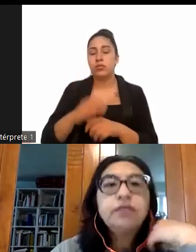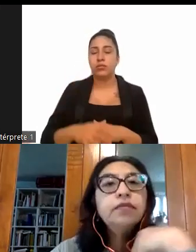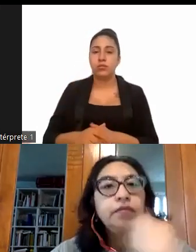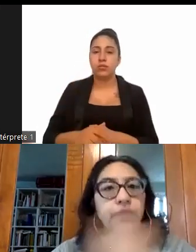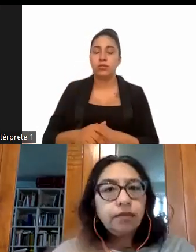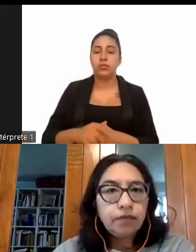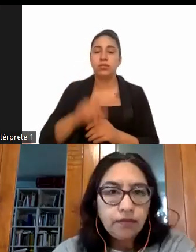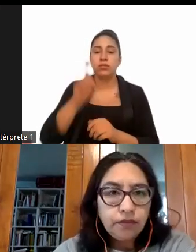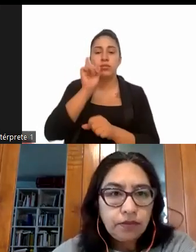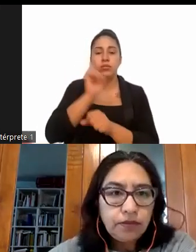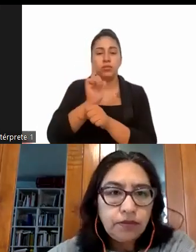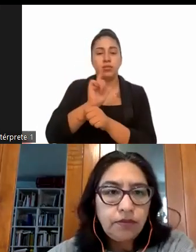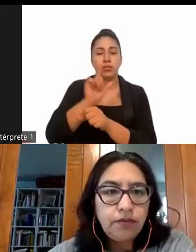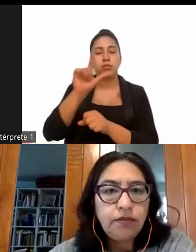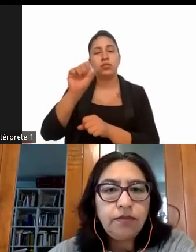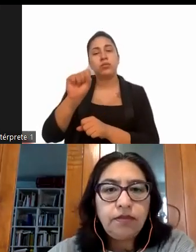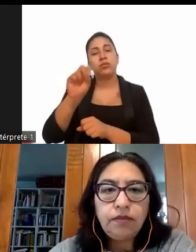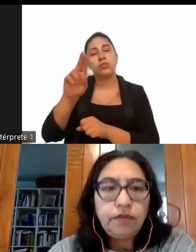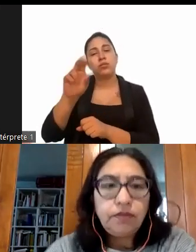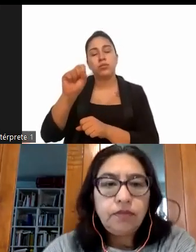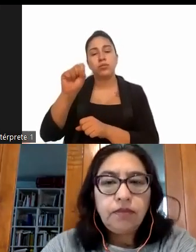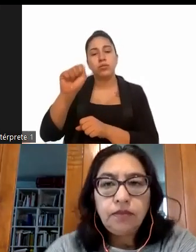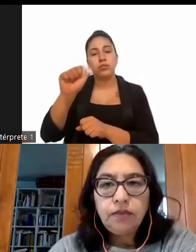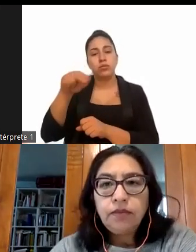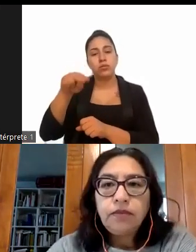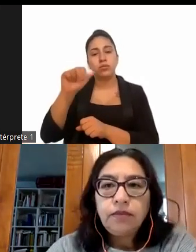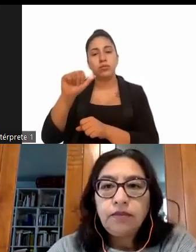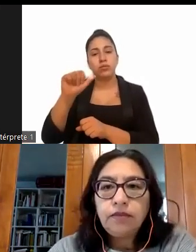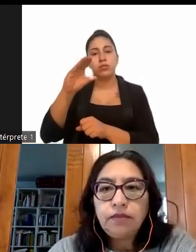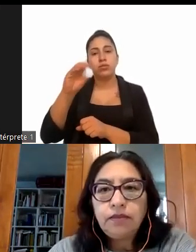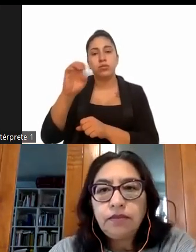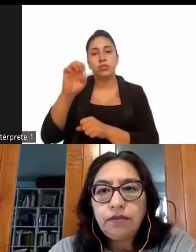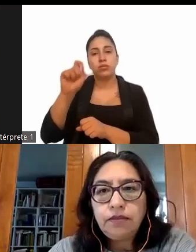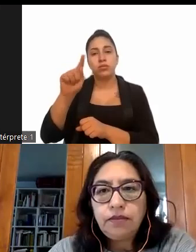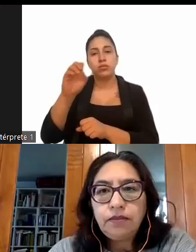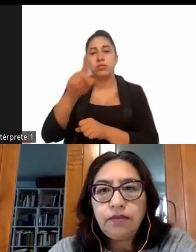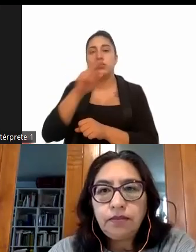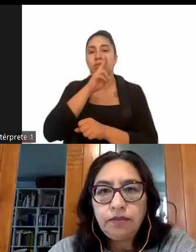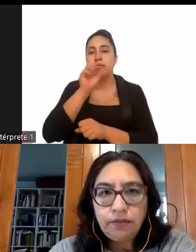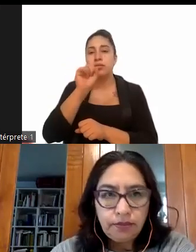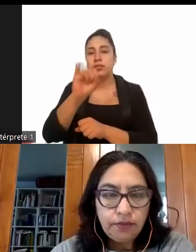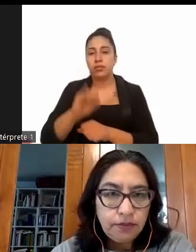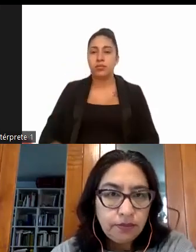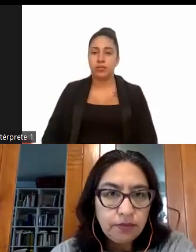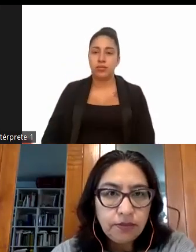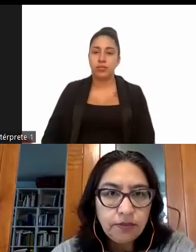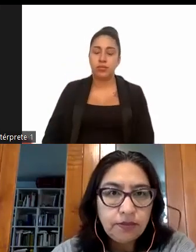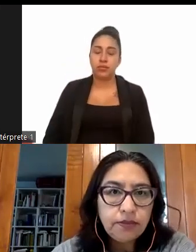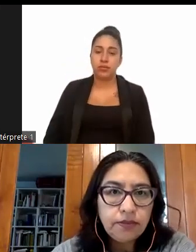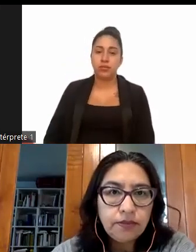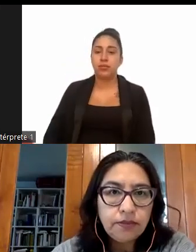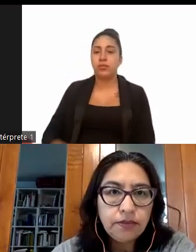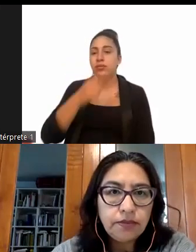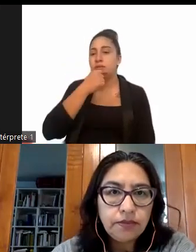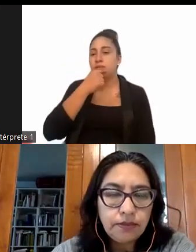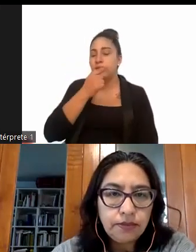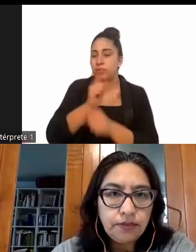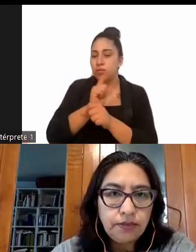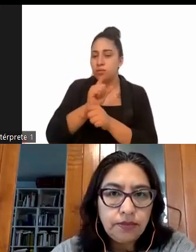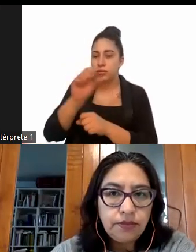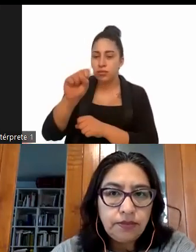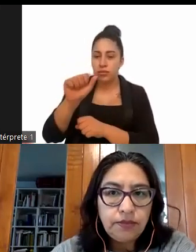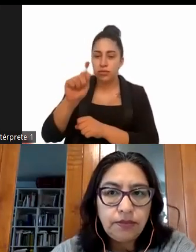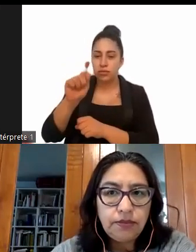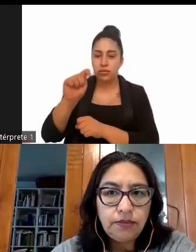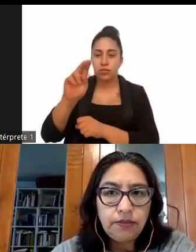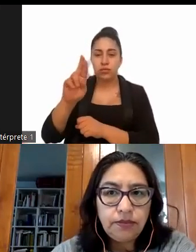Licenciada Susana de la Luz Coeto Varela. Coeto Valera, a favor. Maestro Diego Antonio Saturno García.